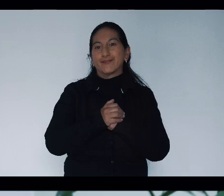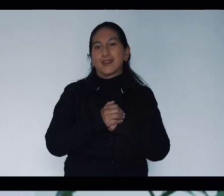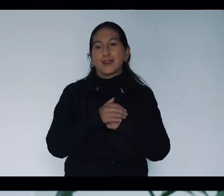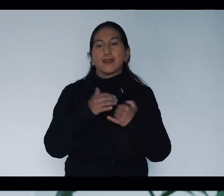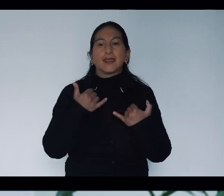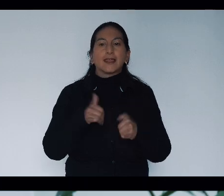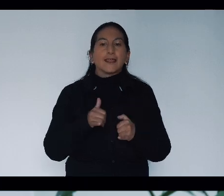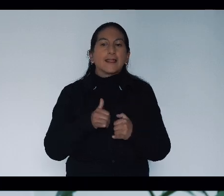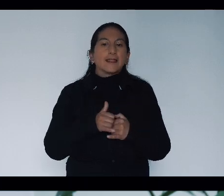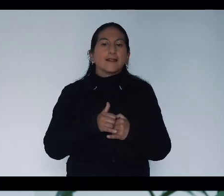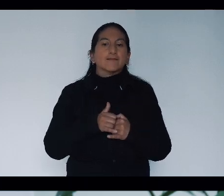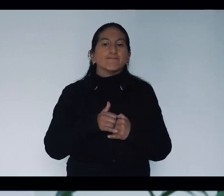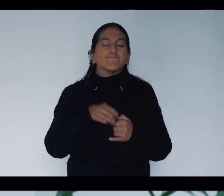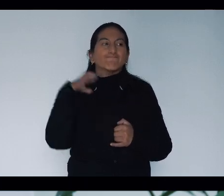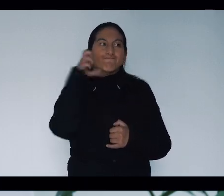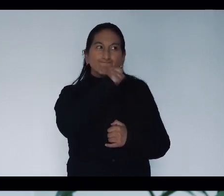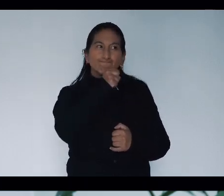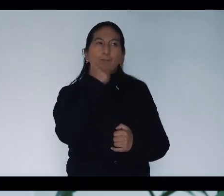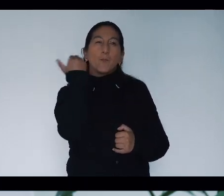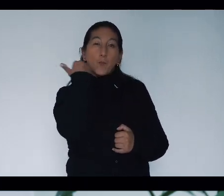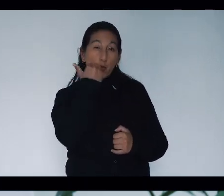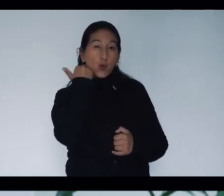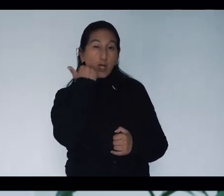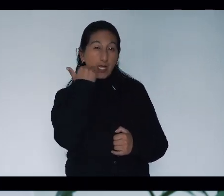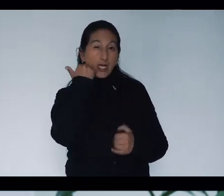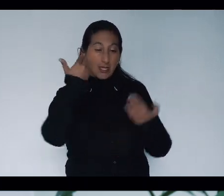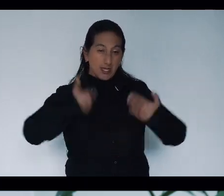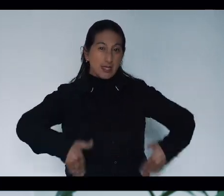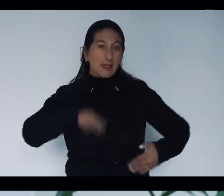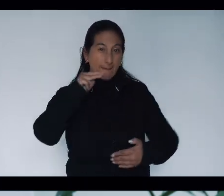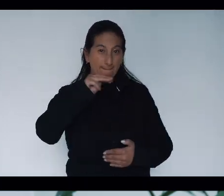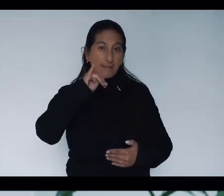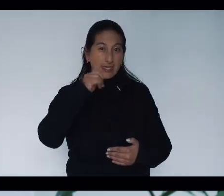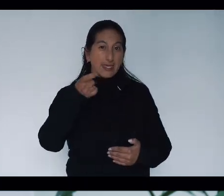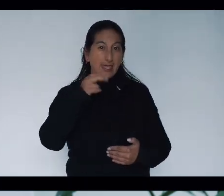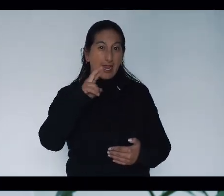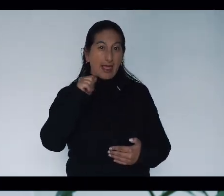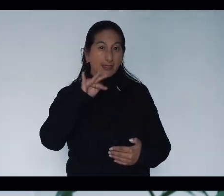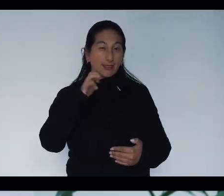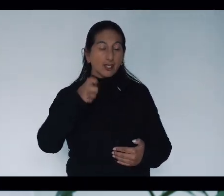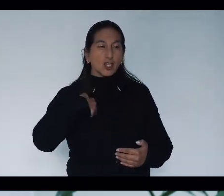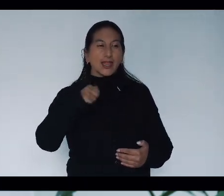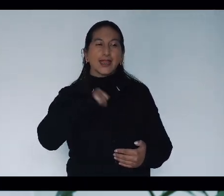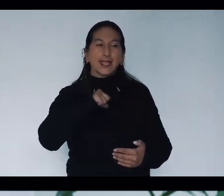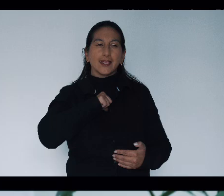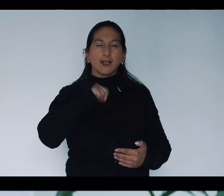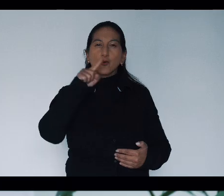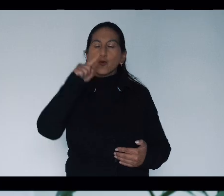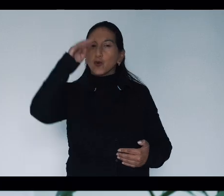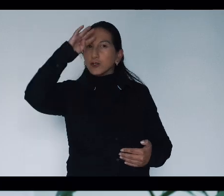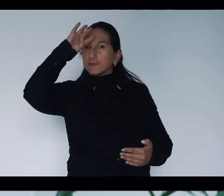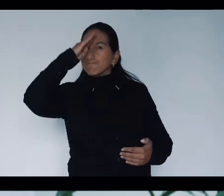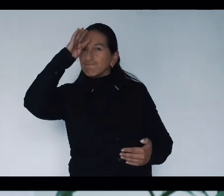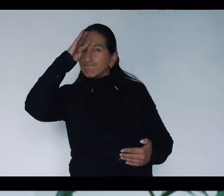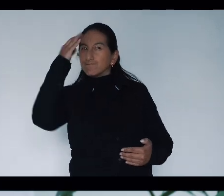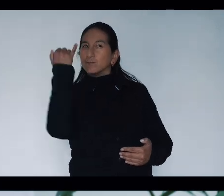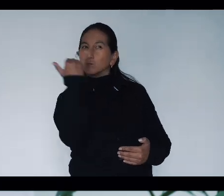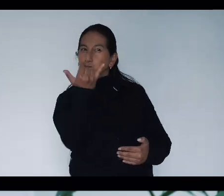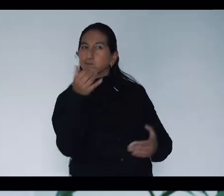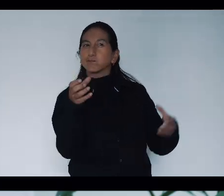cuenta ya como mujer migrante, he tenido la inquietud de, en la sociedad en la